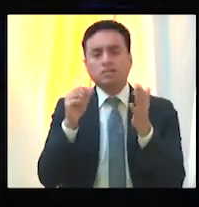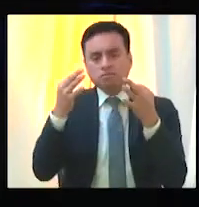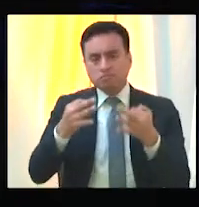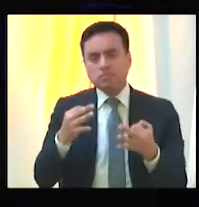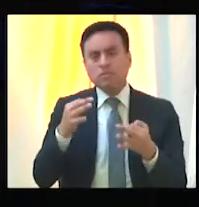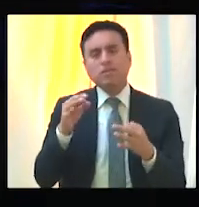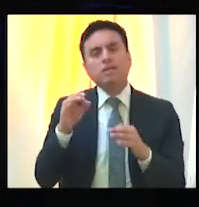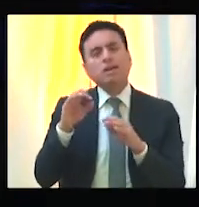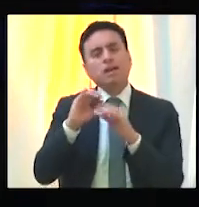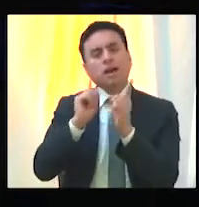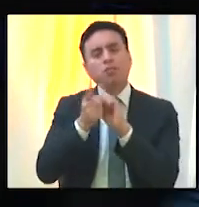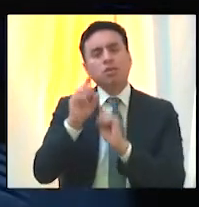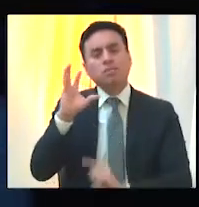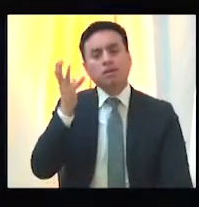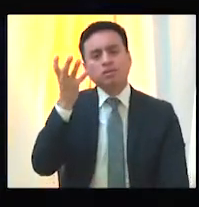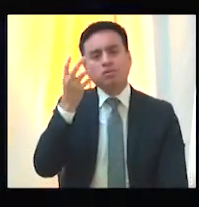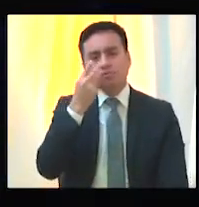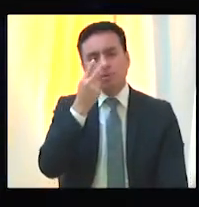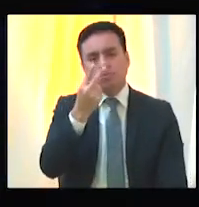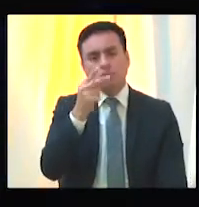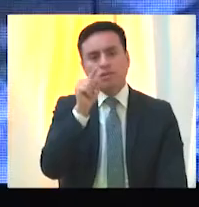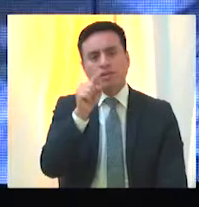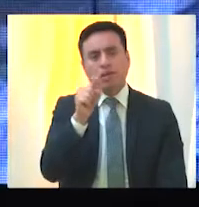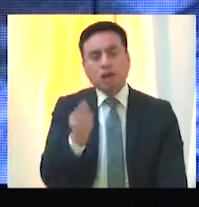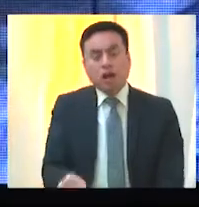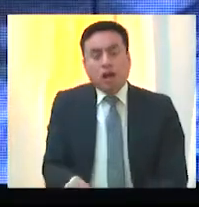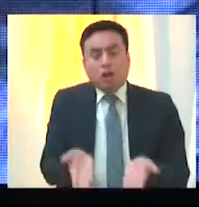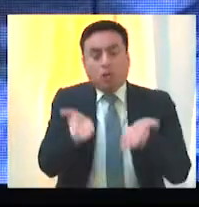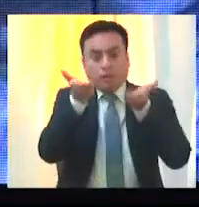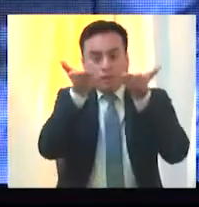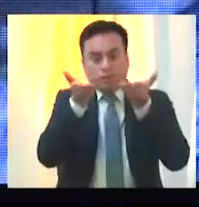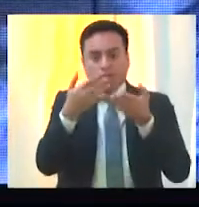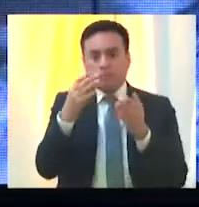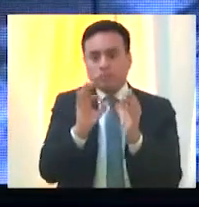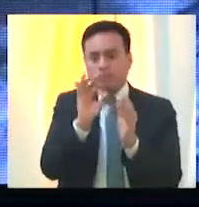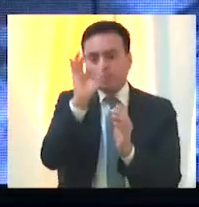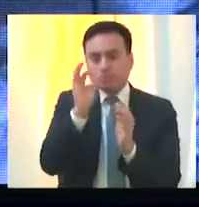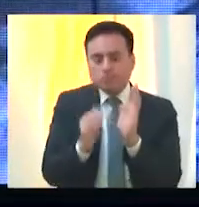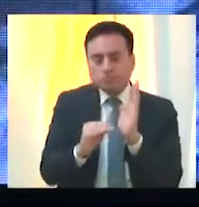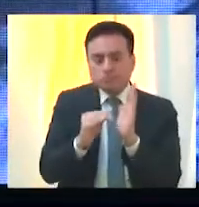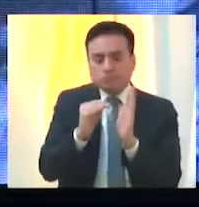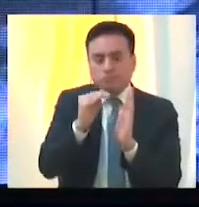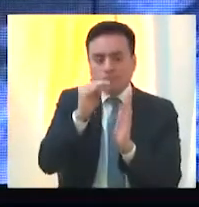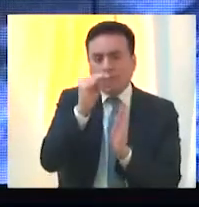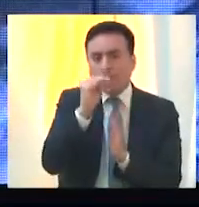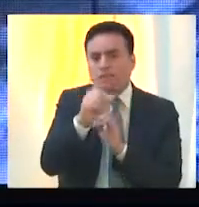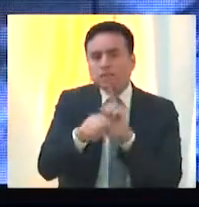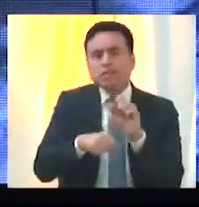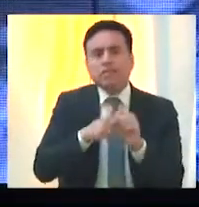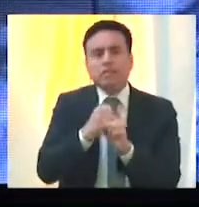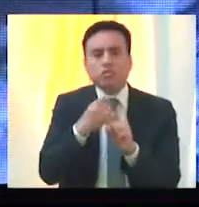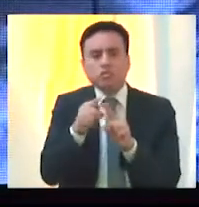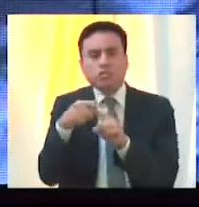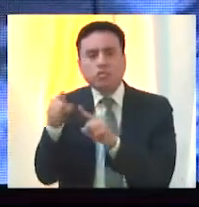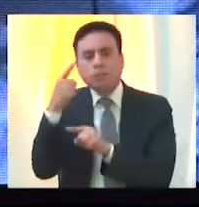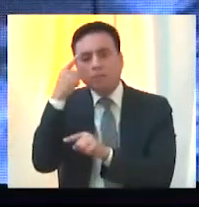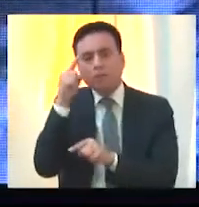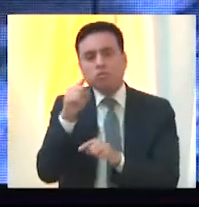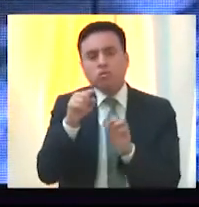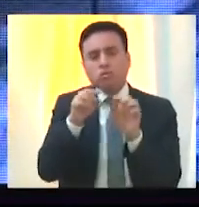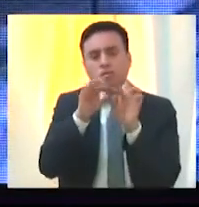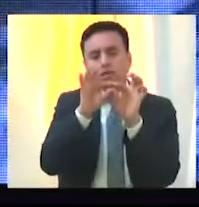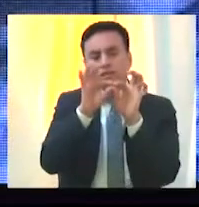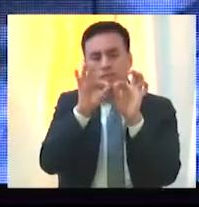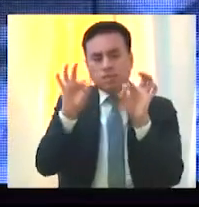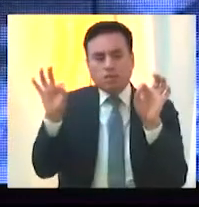climático en esta figura corresponde precisamente a ese aumento gradual. Cada año es distinto, pero creo que incluso sin haber puesto esa línea segmentada